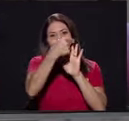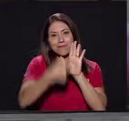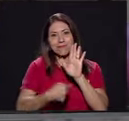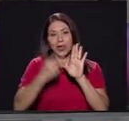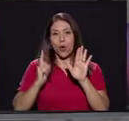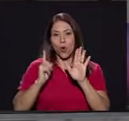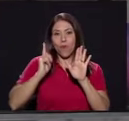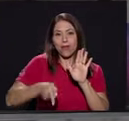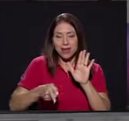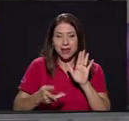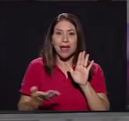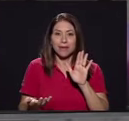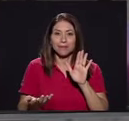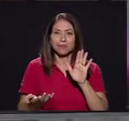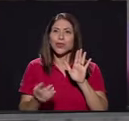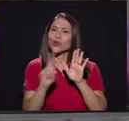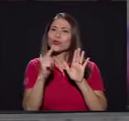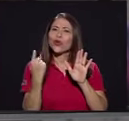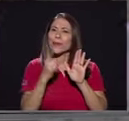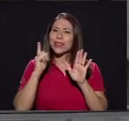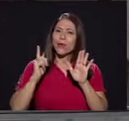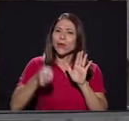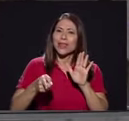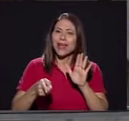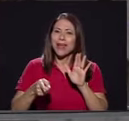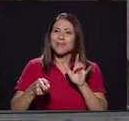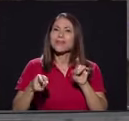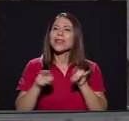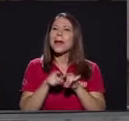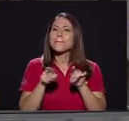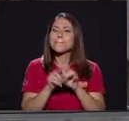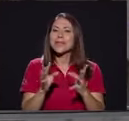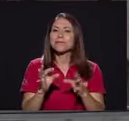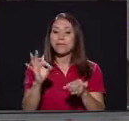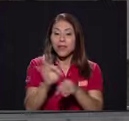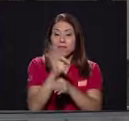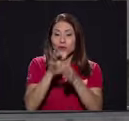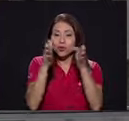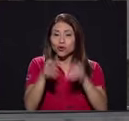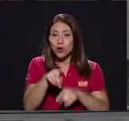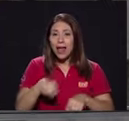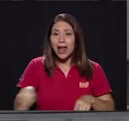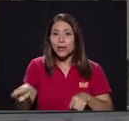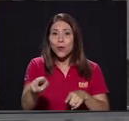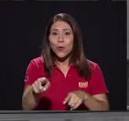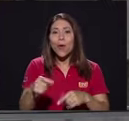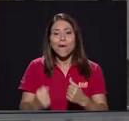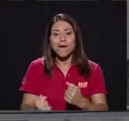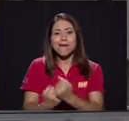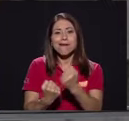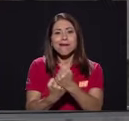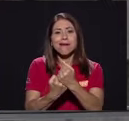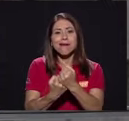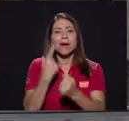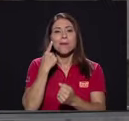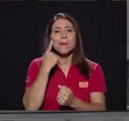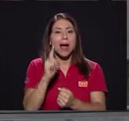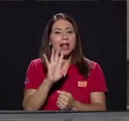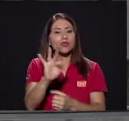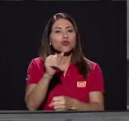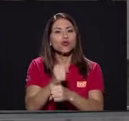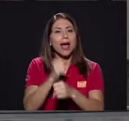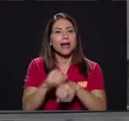que obliga en alguna parte, y no solo obliga, le da al funcionario y a la funcionaria un sustento para